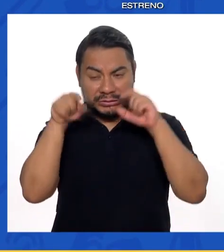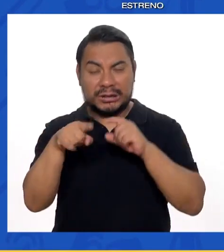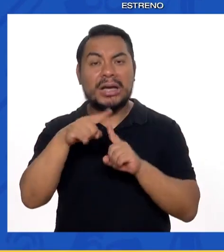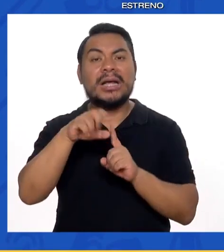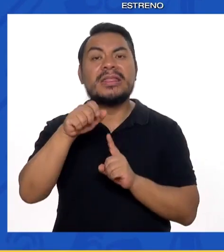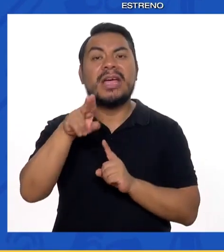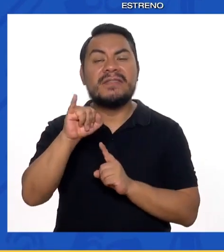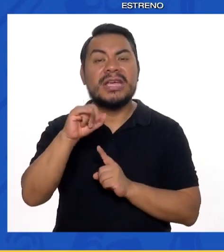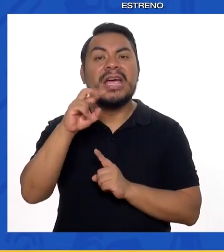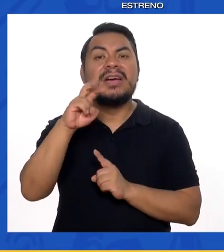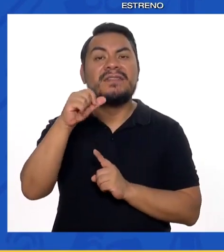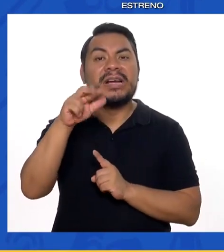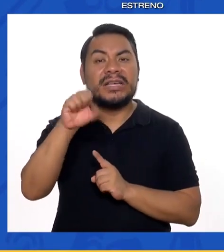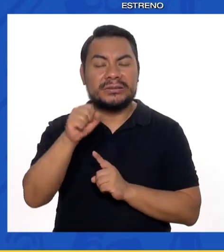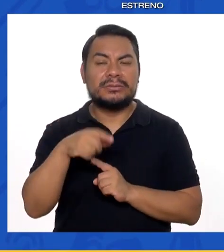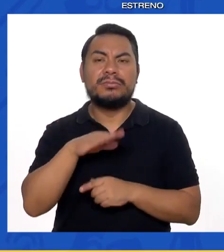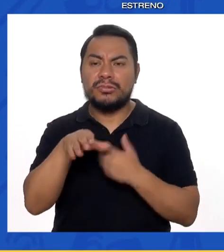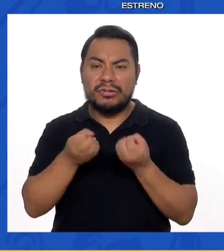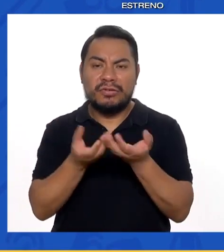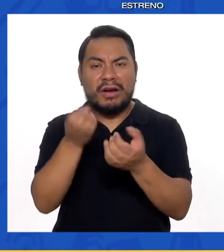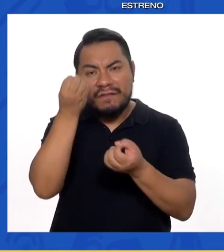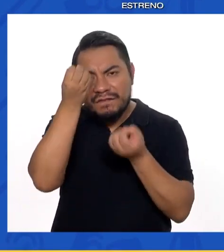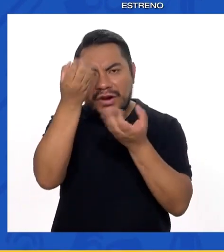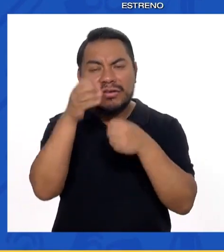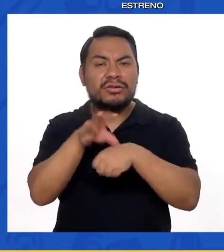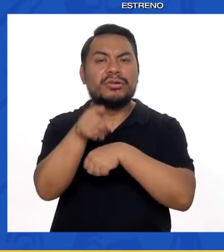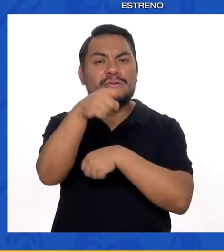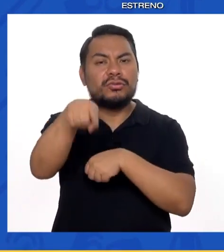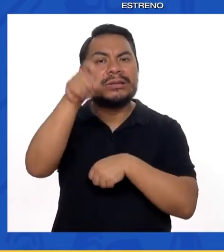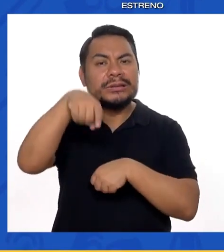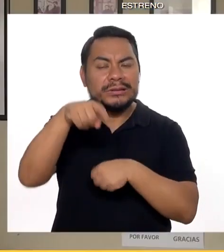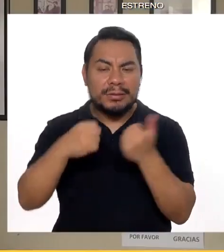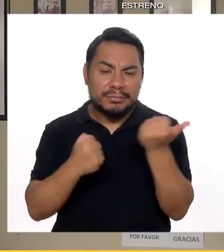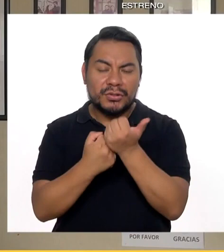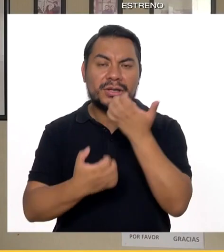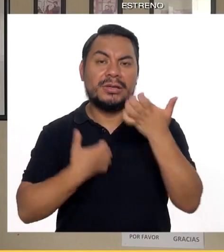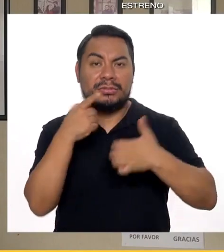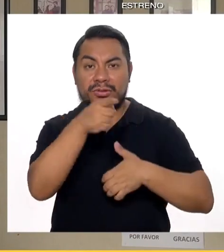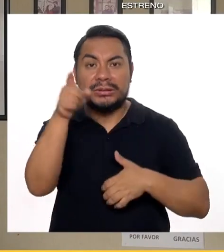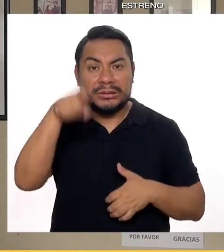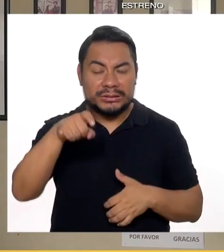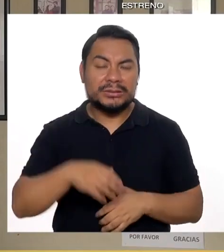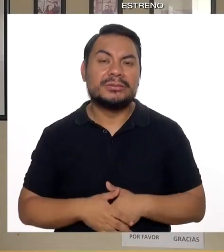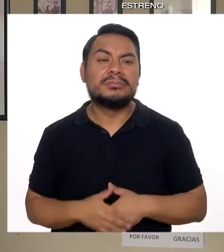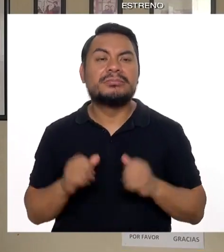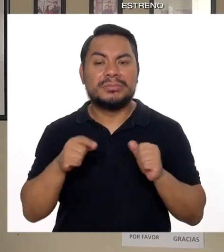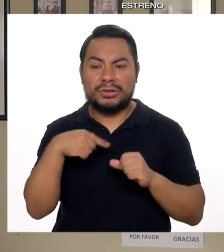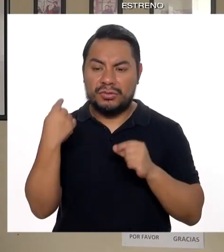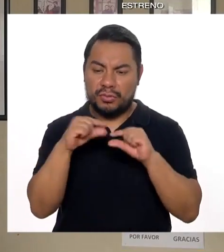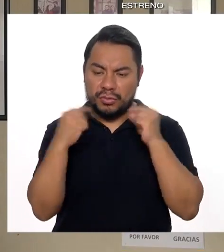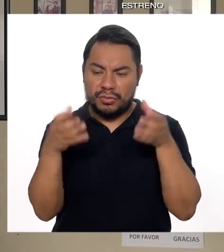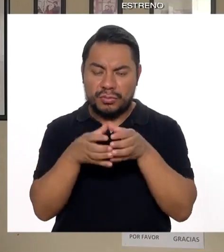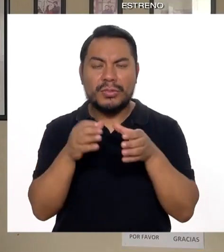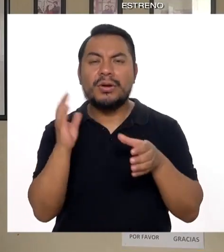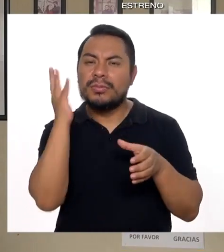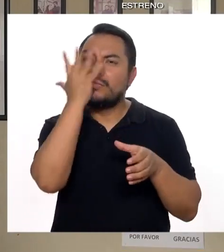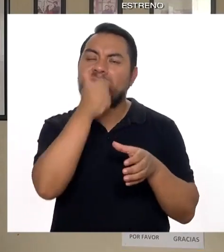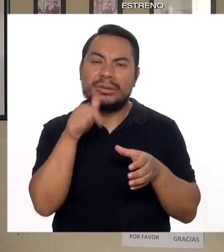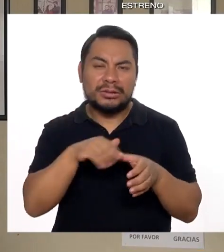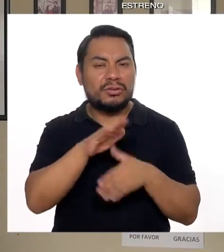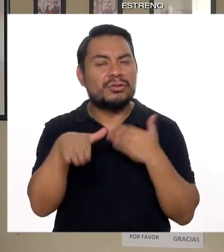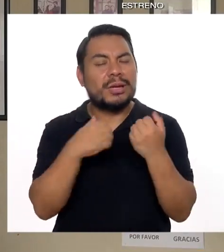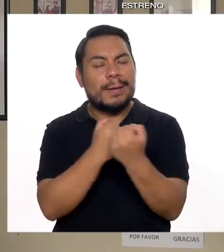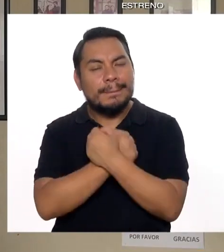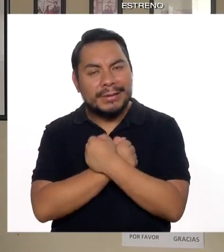mi Instagram como Tavi Vargas y les podemos brindar toda la información que necesitan, el apoyo emocional que necesitan y ser un grupo muy